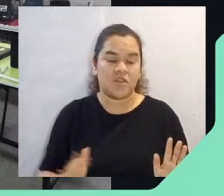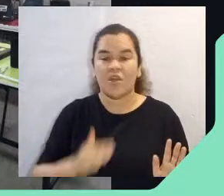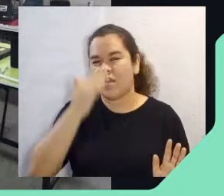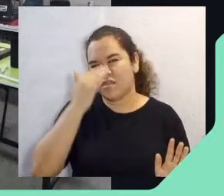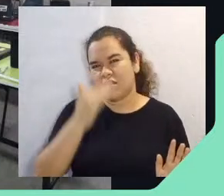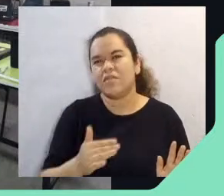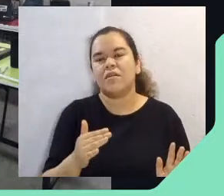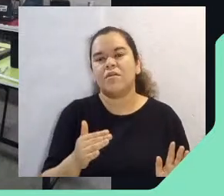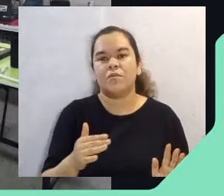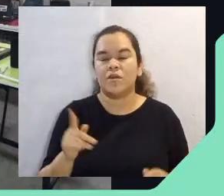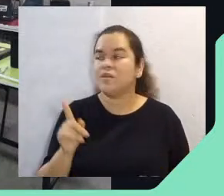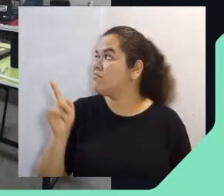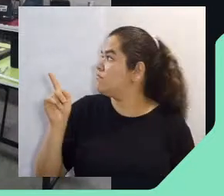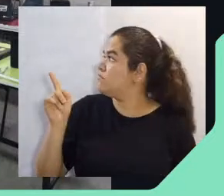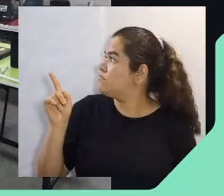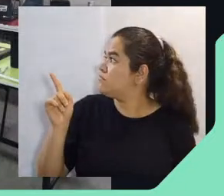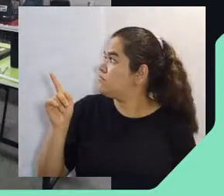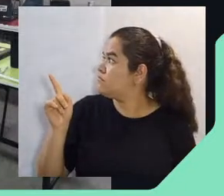trabajo.